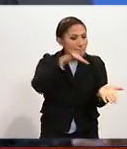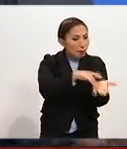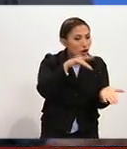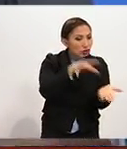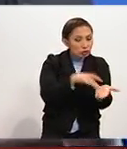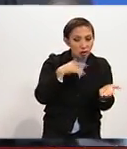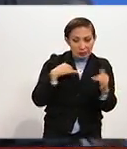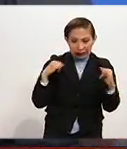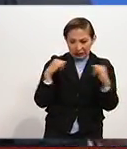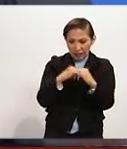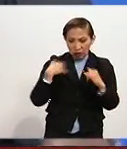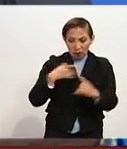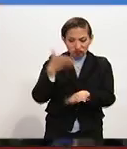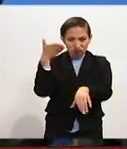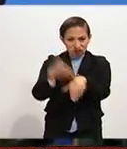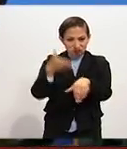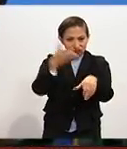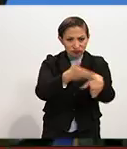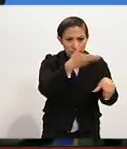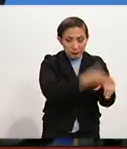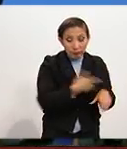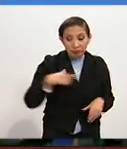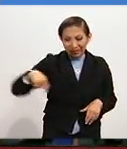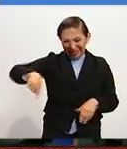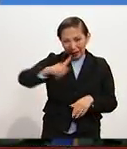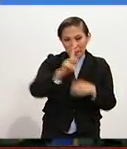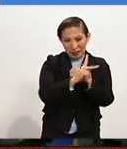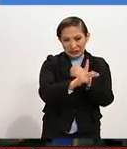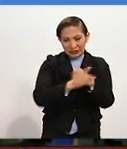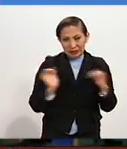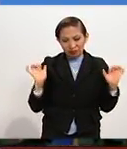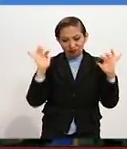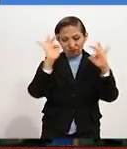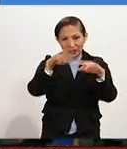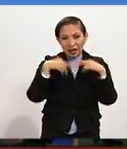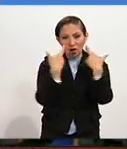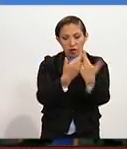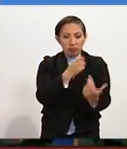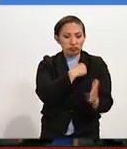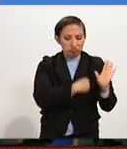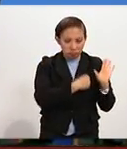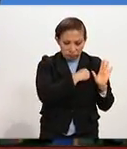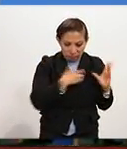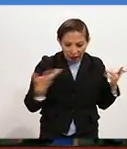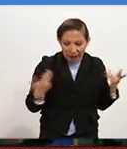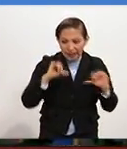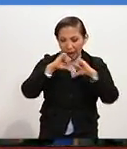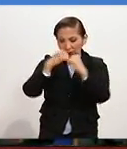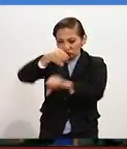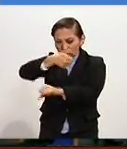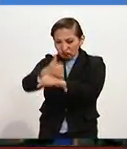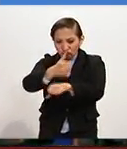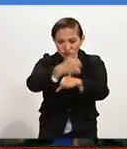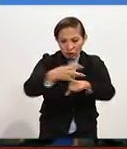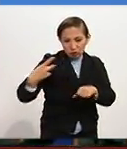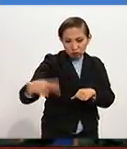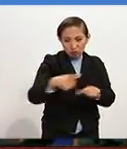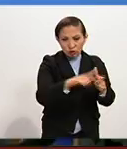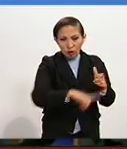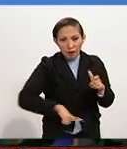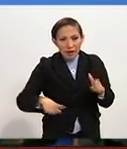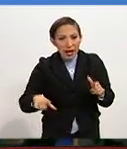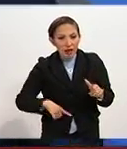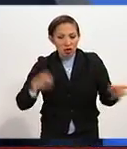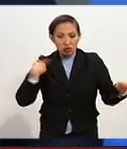elementos institucionales sancionadores. Las naciones que participaron en la cumbre se comprometieron a crear asociaciones entre los gobiernos y